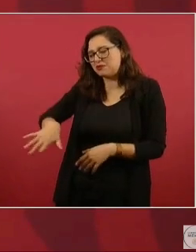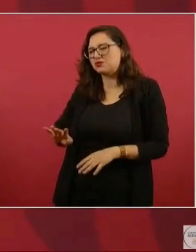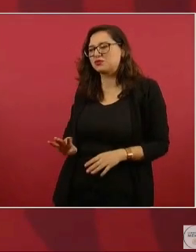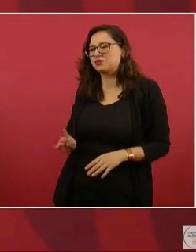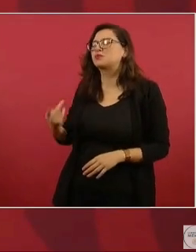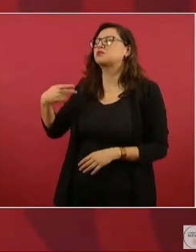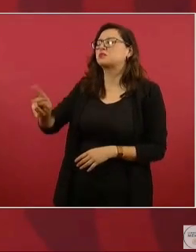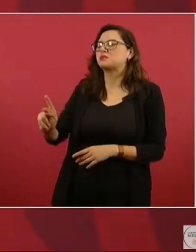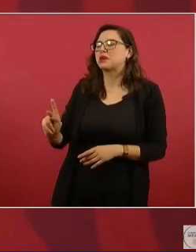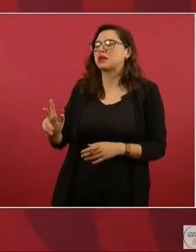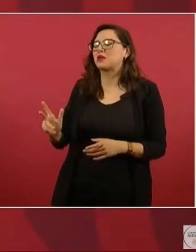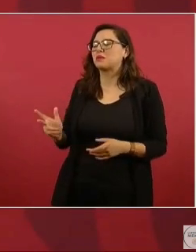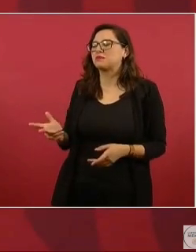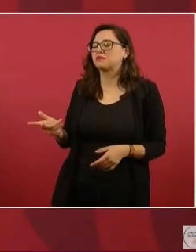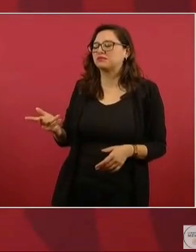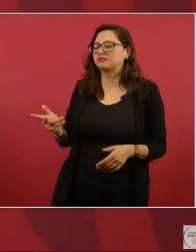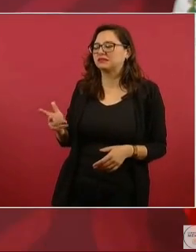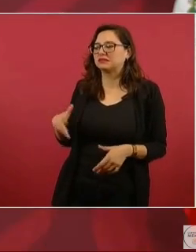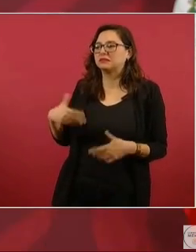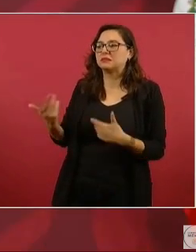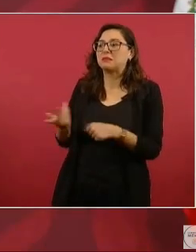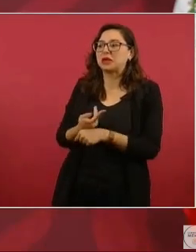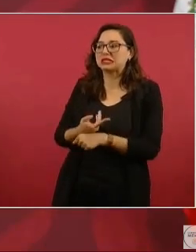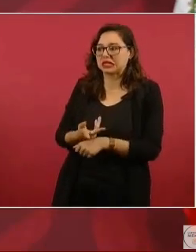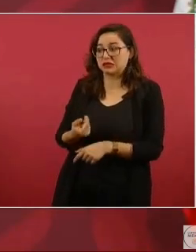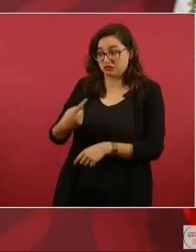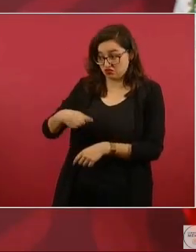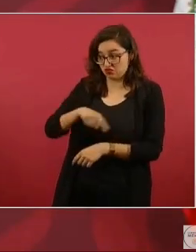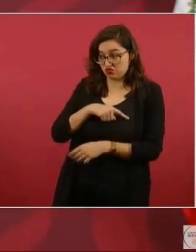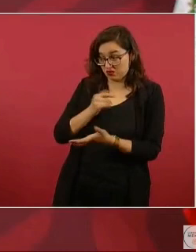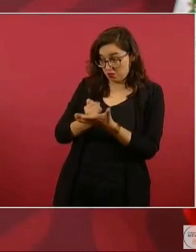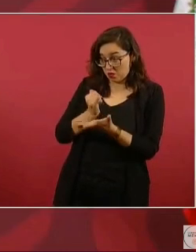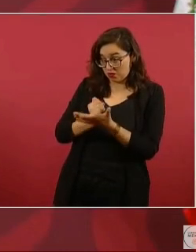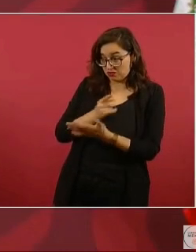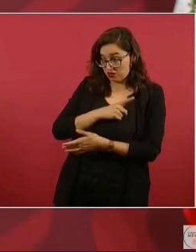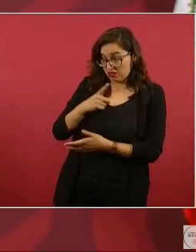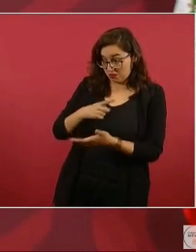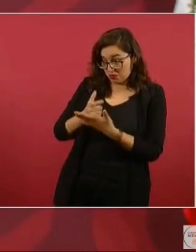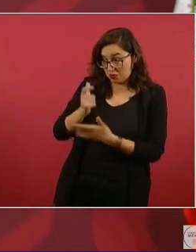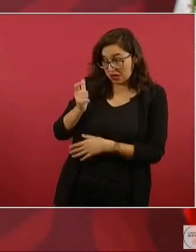es qué va a pasar con lo del pago de impuestos.